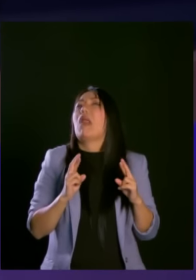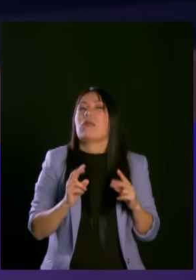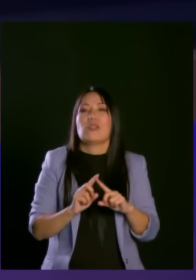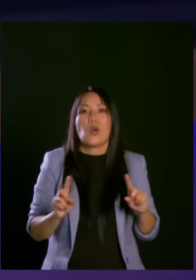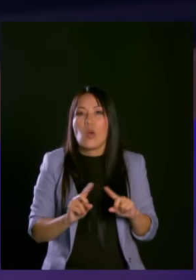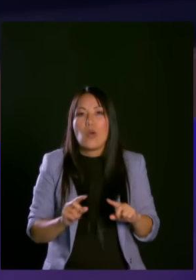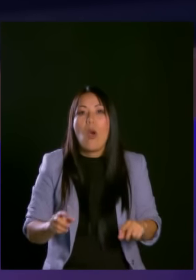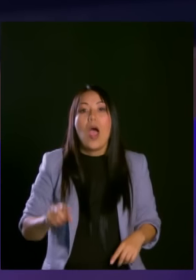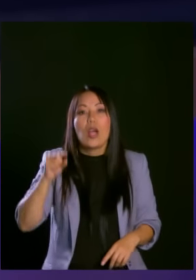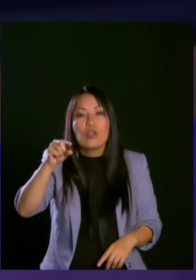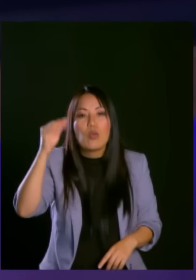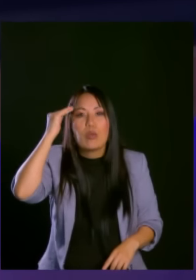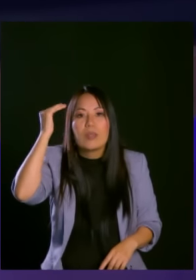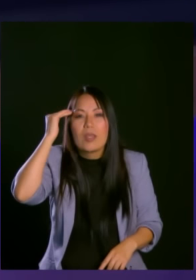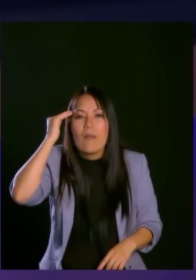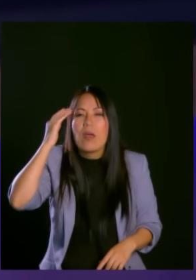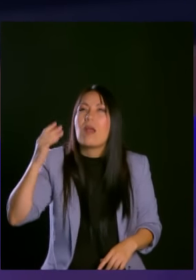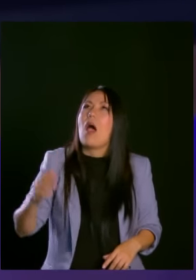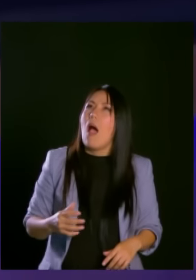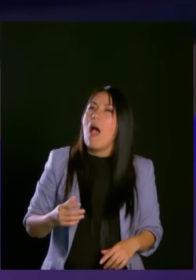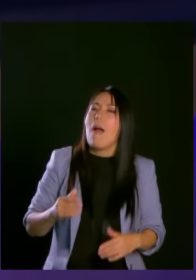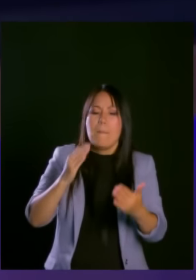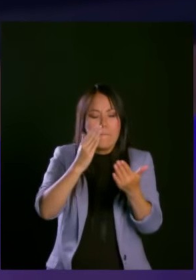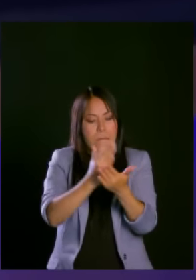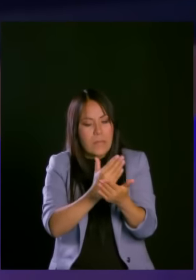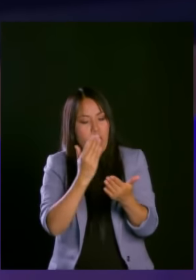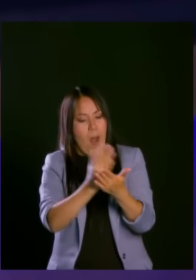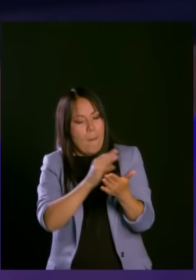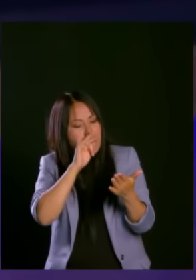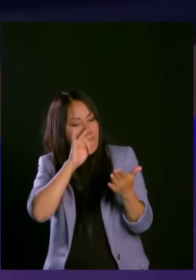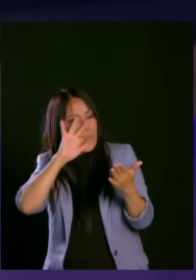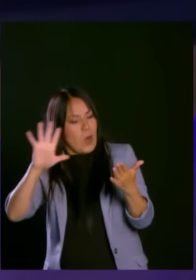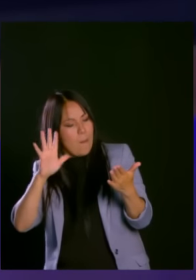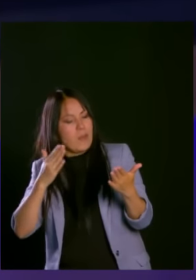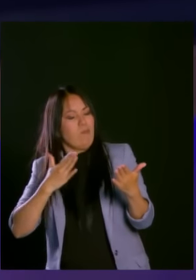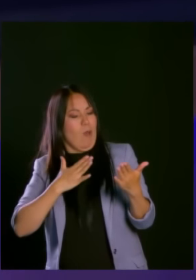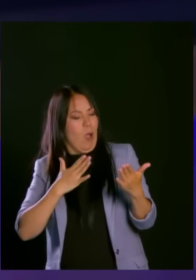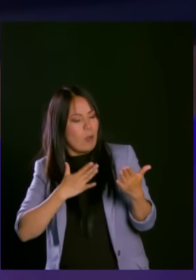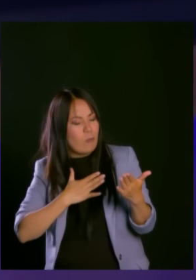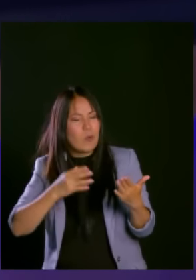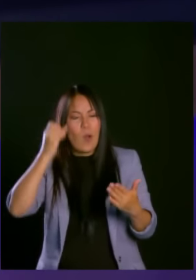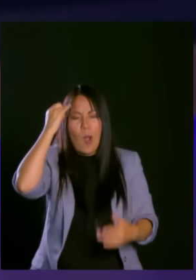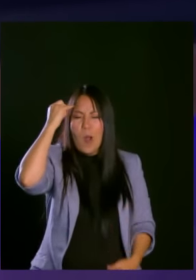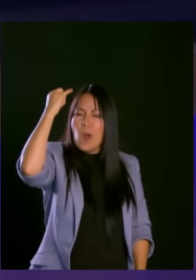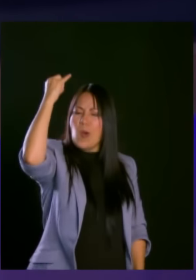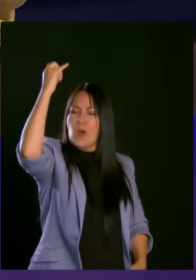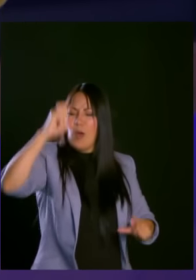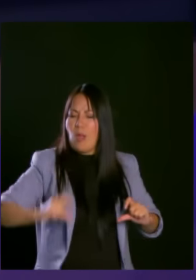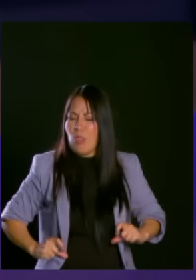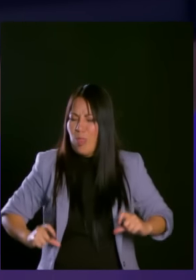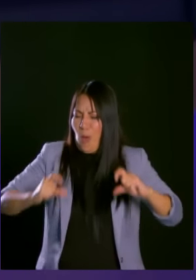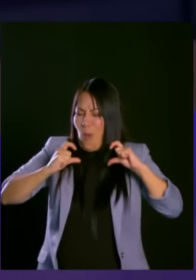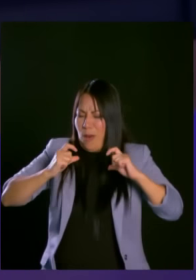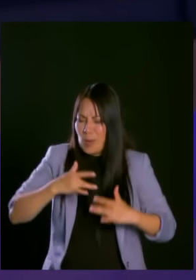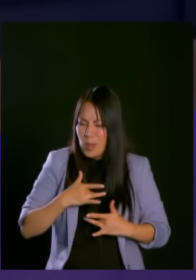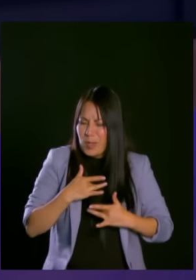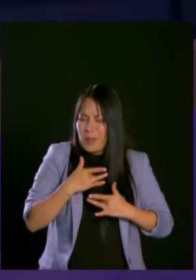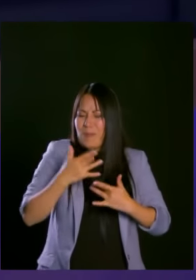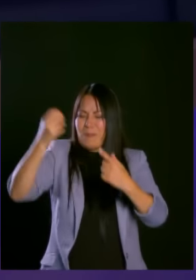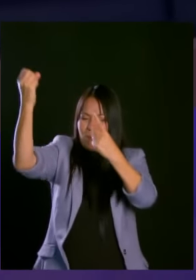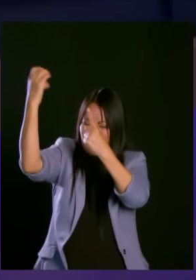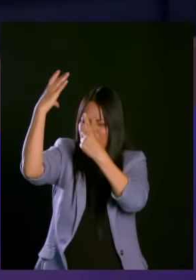Tenés que meditar en la palabra de Dios hasta que tu cuerpo mismo sienta esa